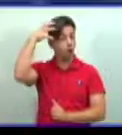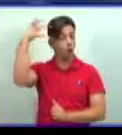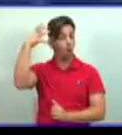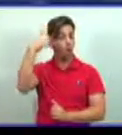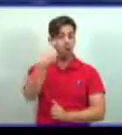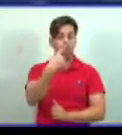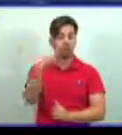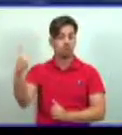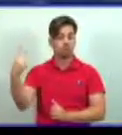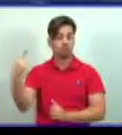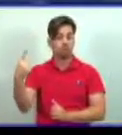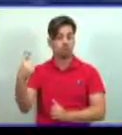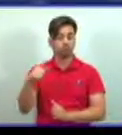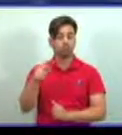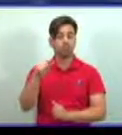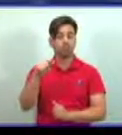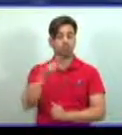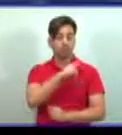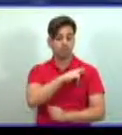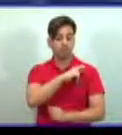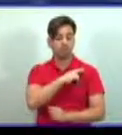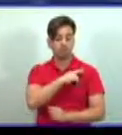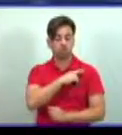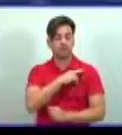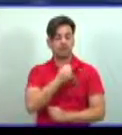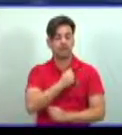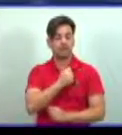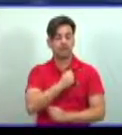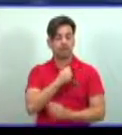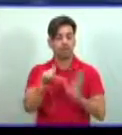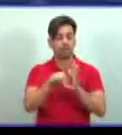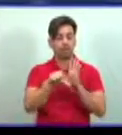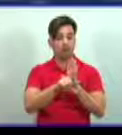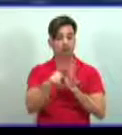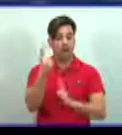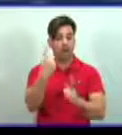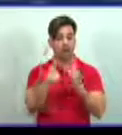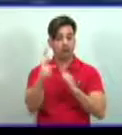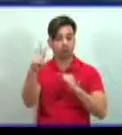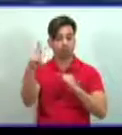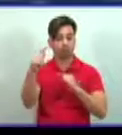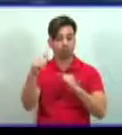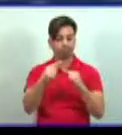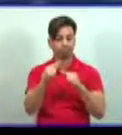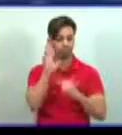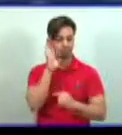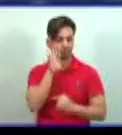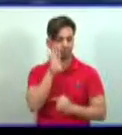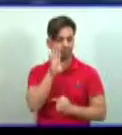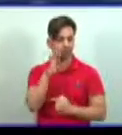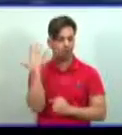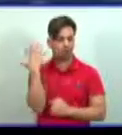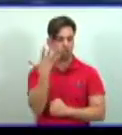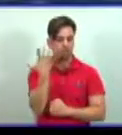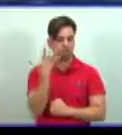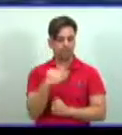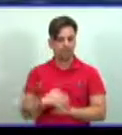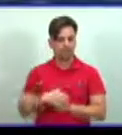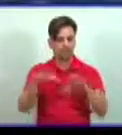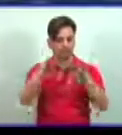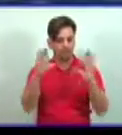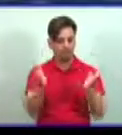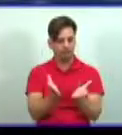atmósfera. Para ello, te invito que en tu libro de texto, y por supuesto en toda la bibliografía que